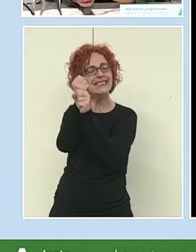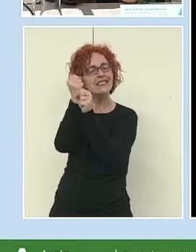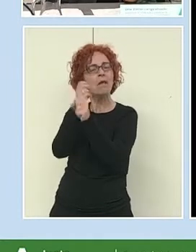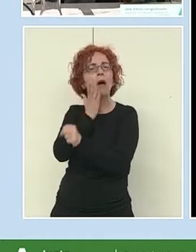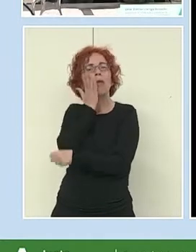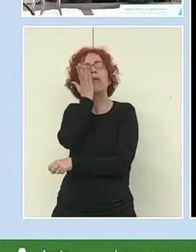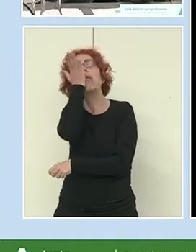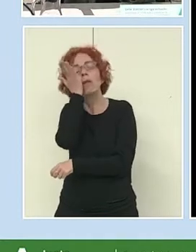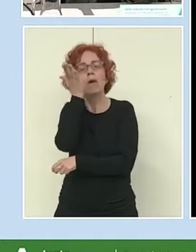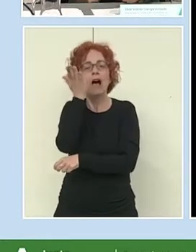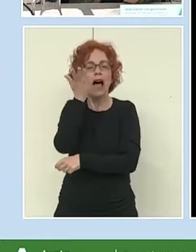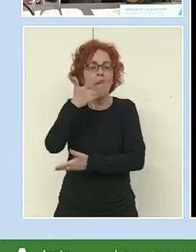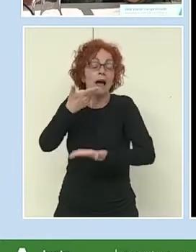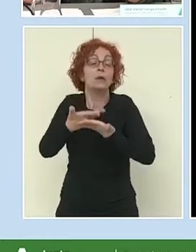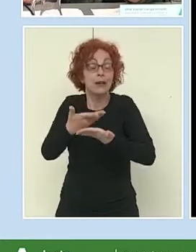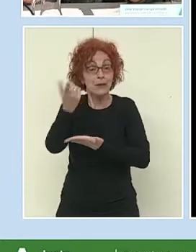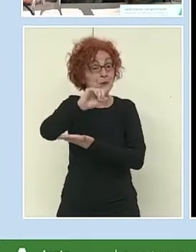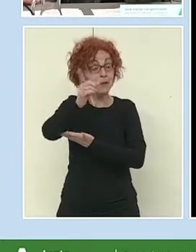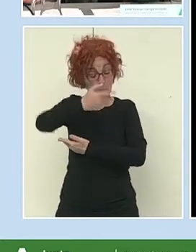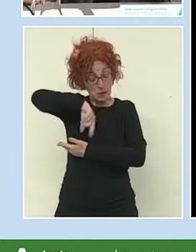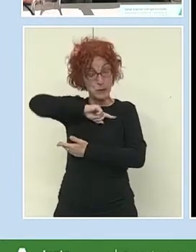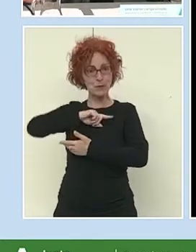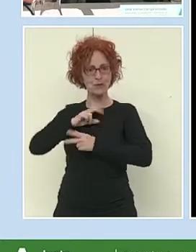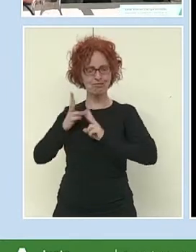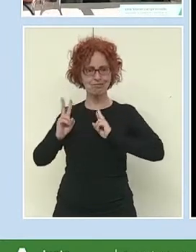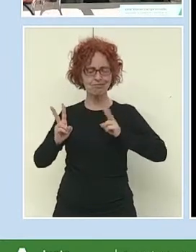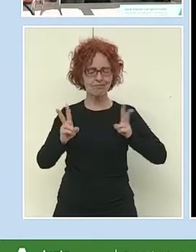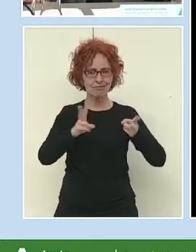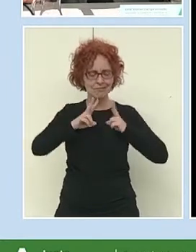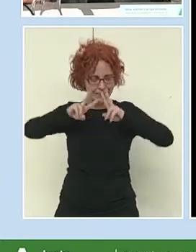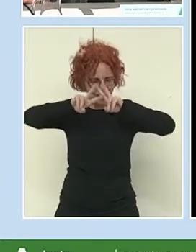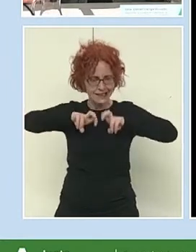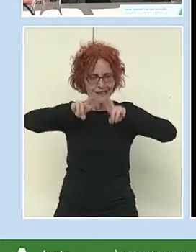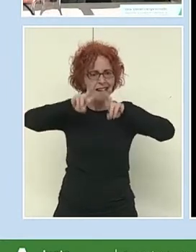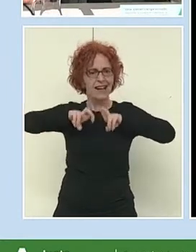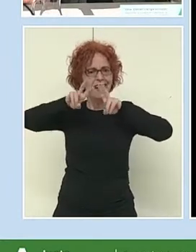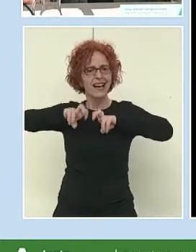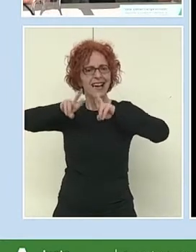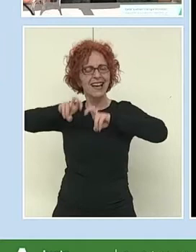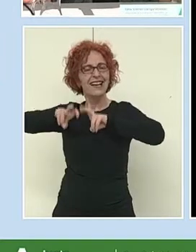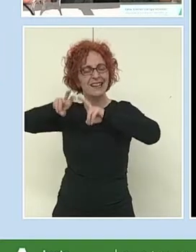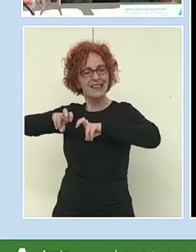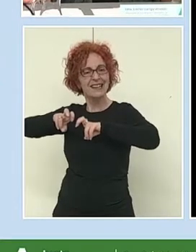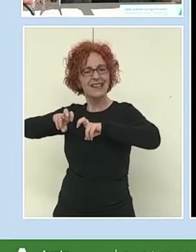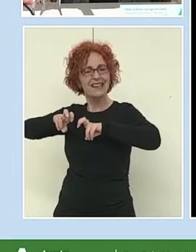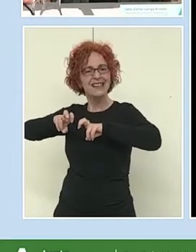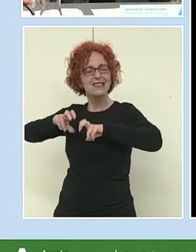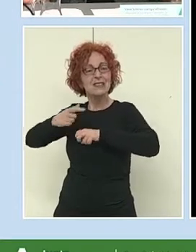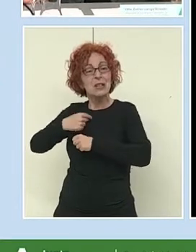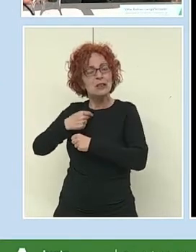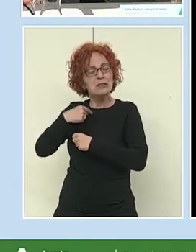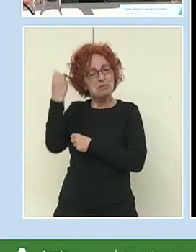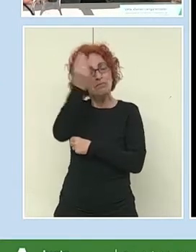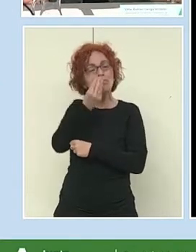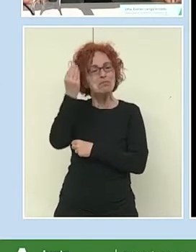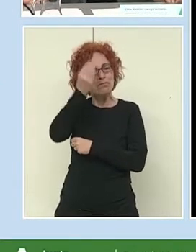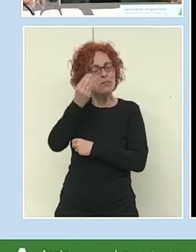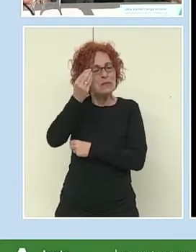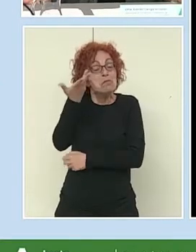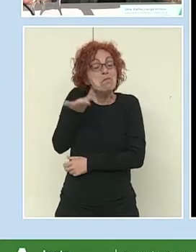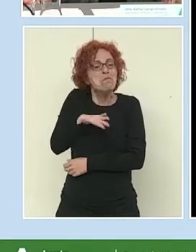carreras y cambiar de sector y de campo, y no precisamente en detrimento de desandar el camino ya andado. Por eso yo creo que es